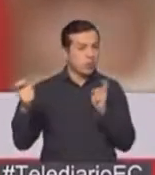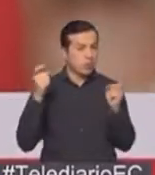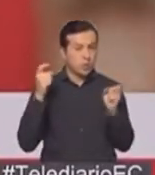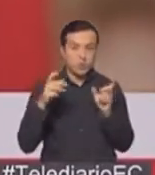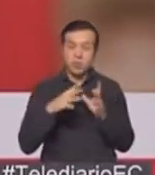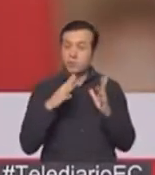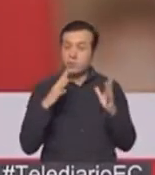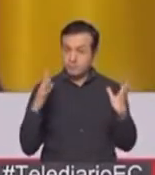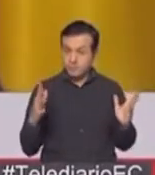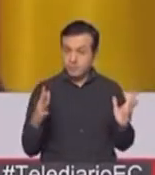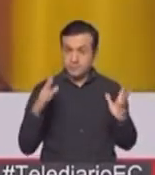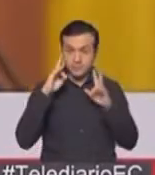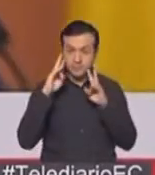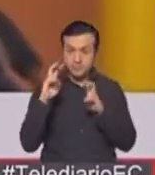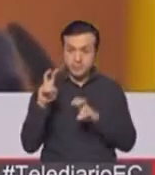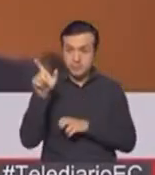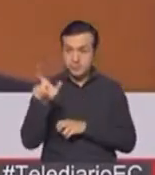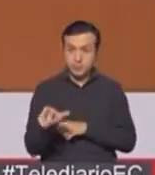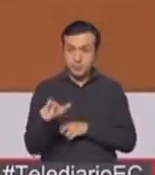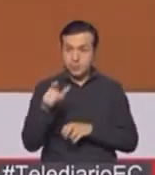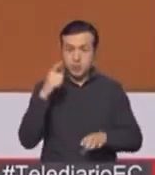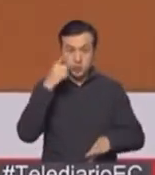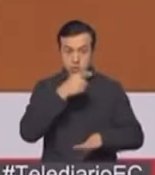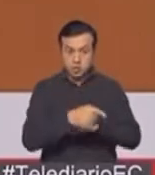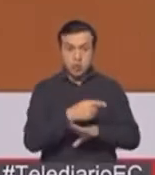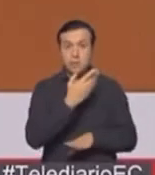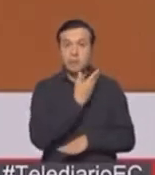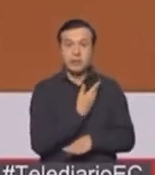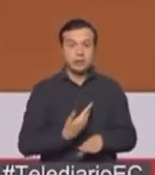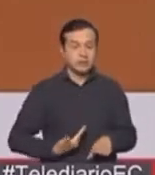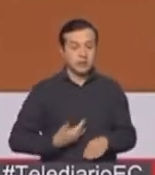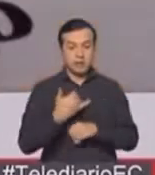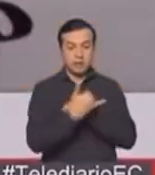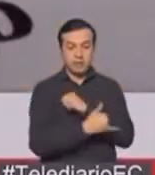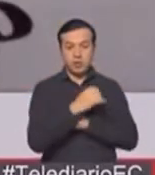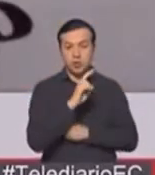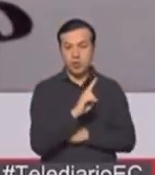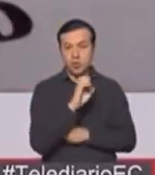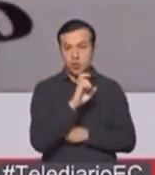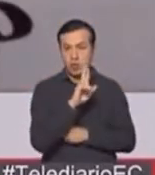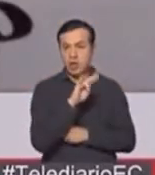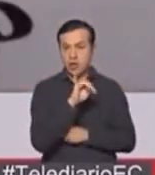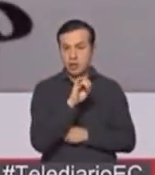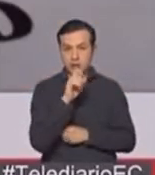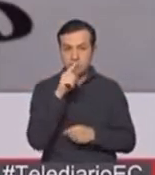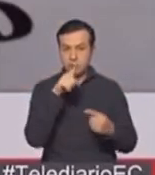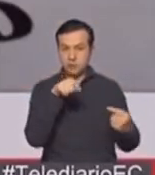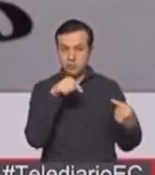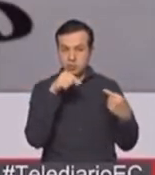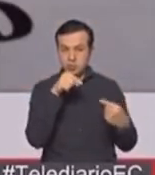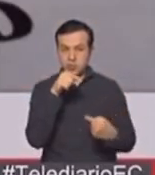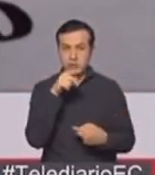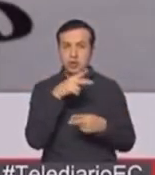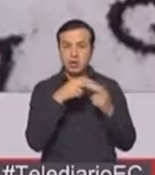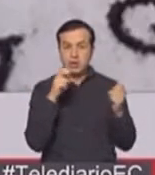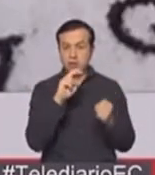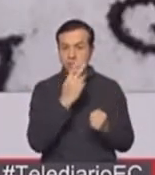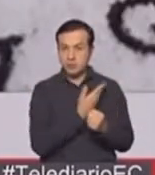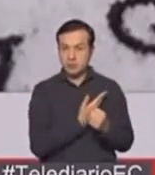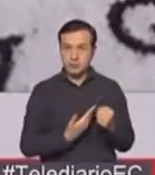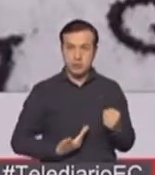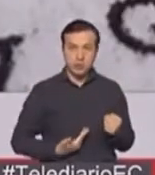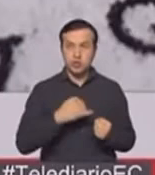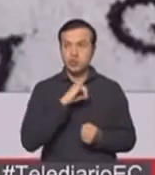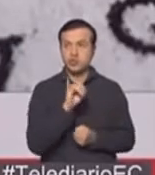según las investigaciones throne presionó al presidente ucraniano para que abriera pesquisas contra su rival político y ex vicepresidente joe biden